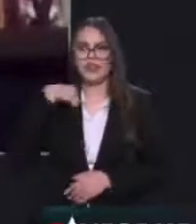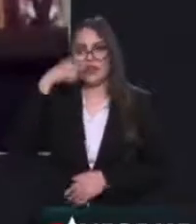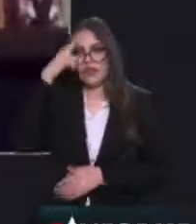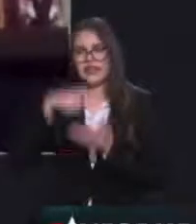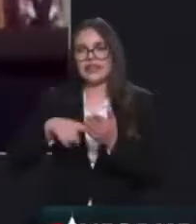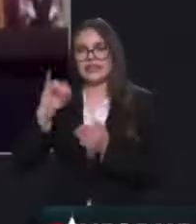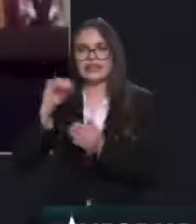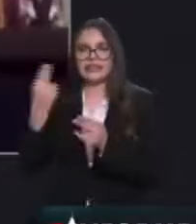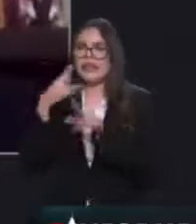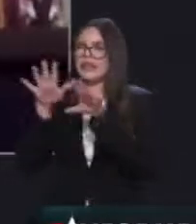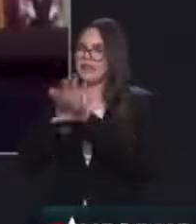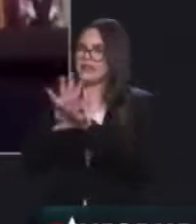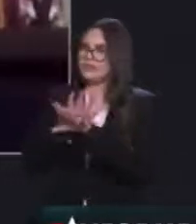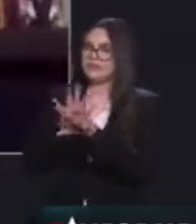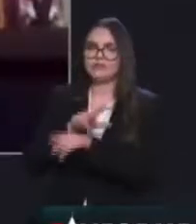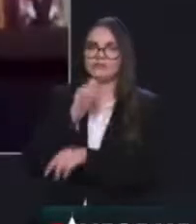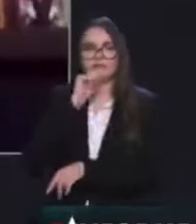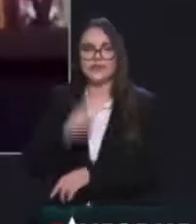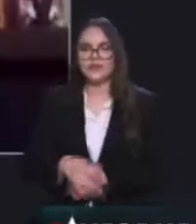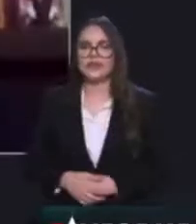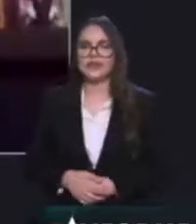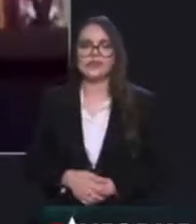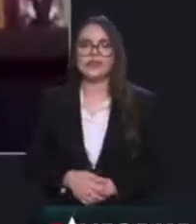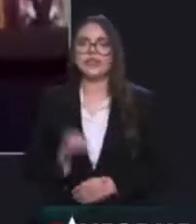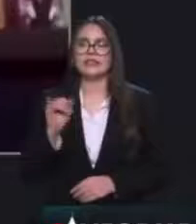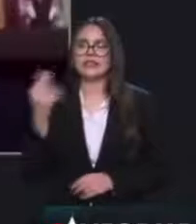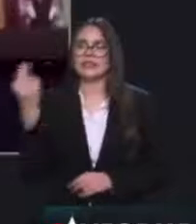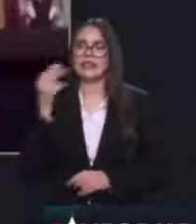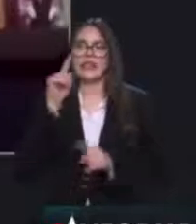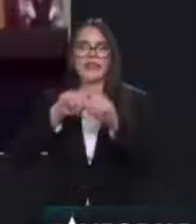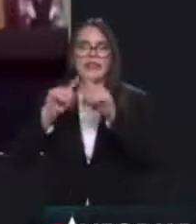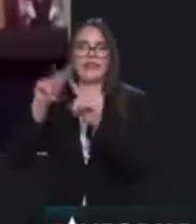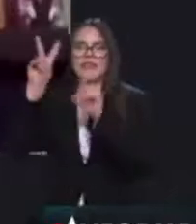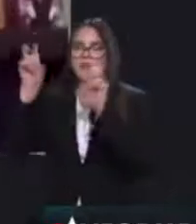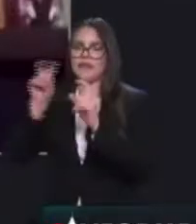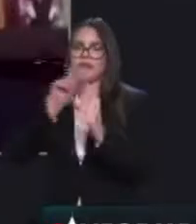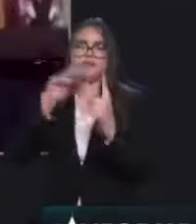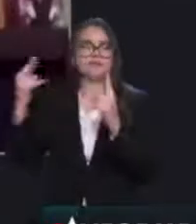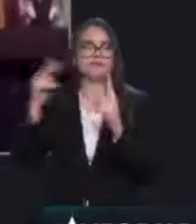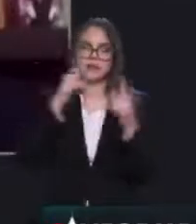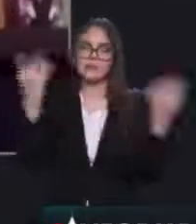que se ha estado dando lectura desde muy distintos enfoques. Muchísimas